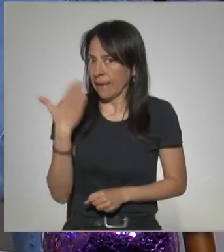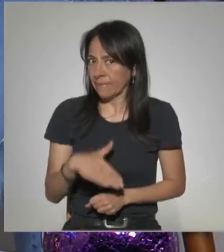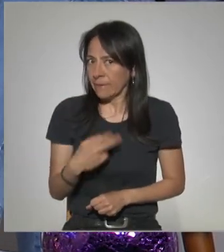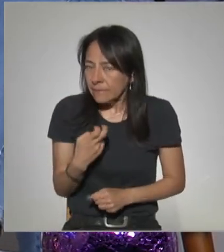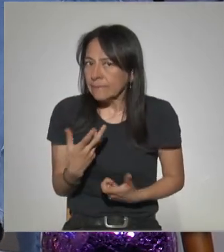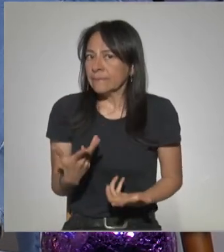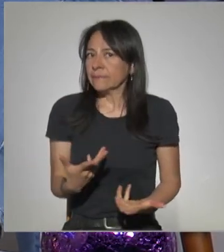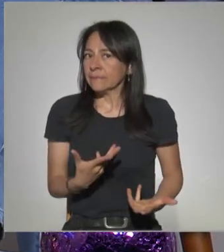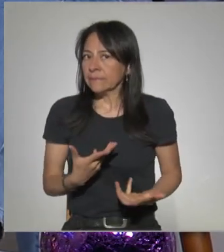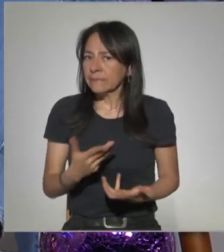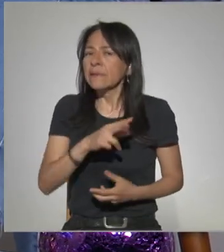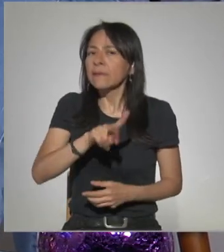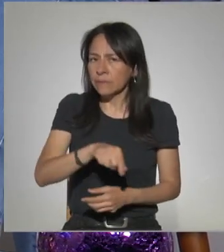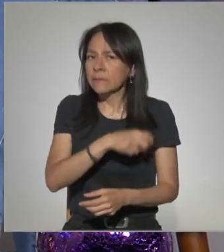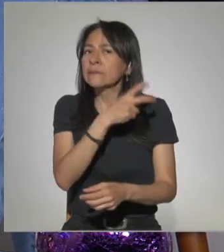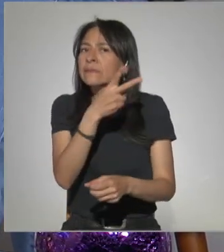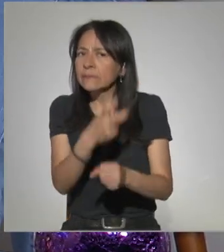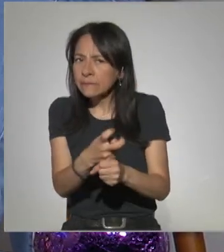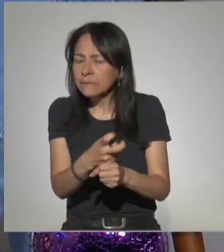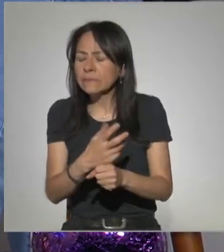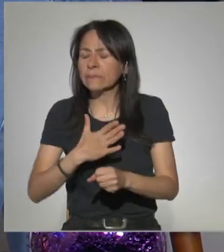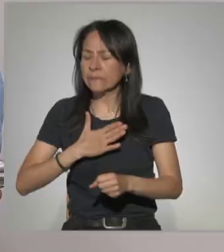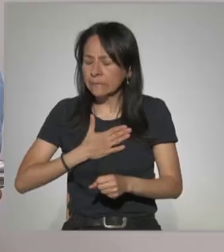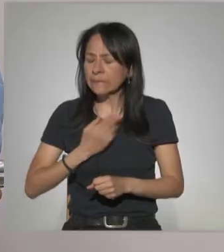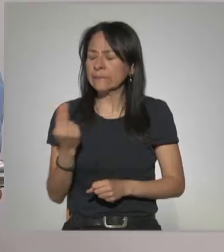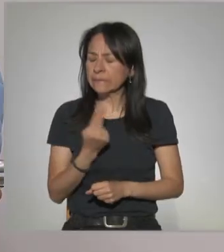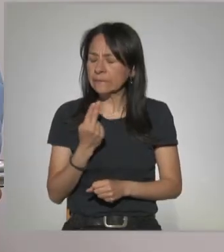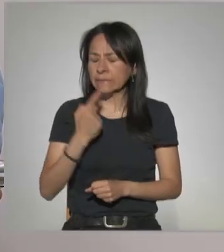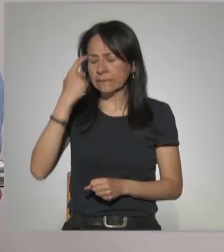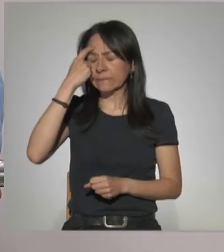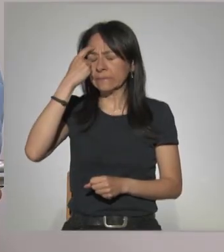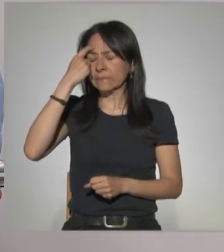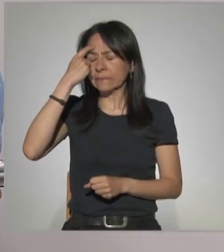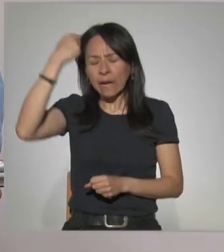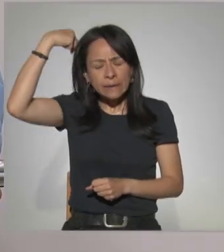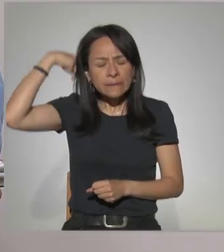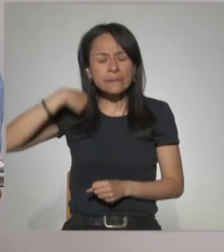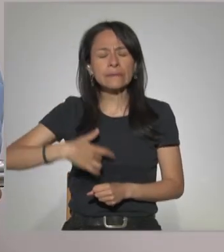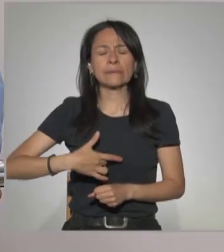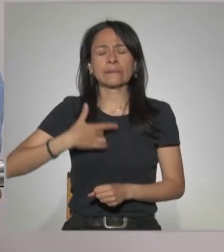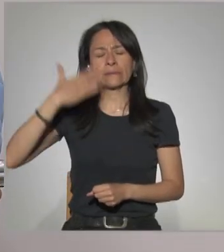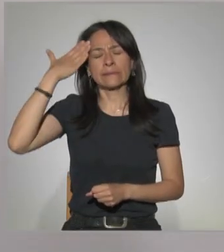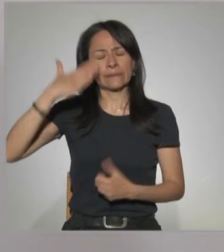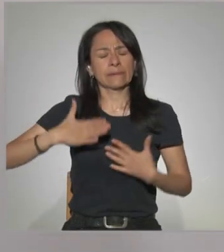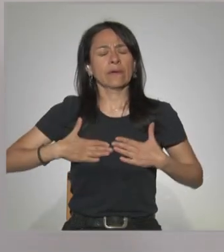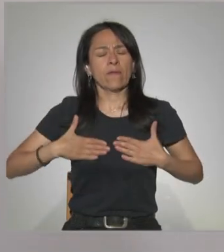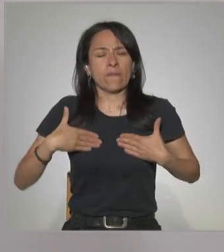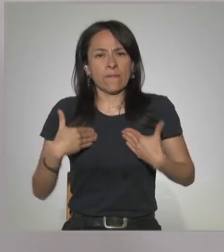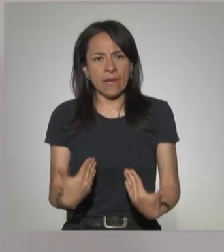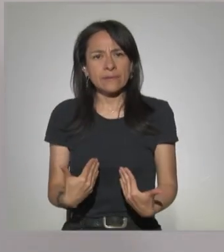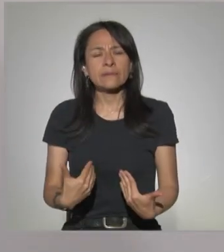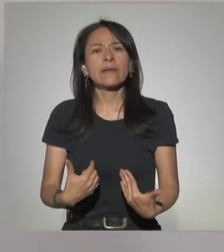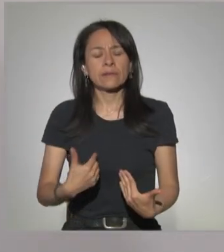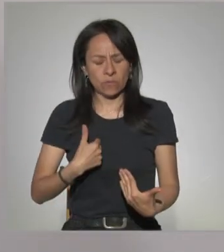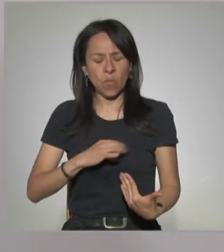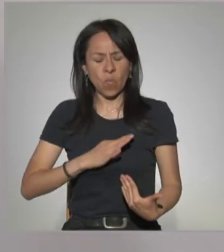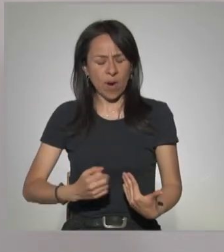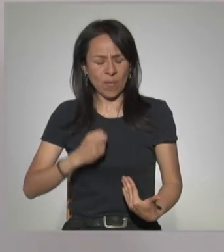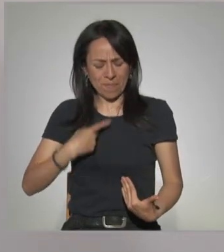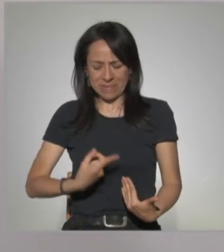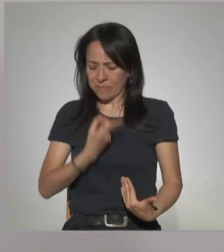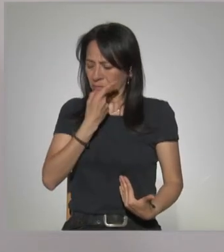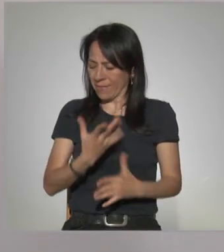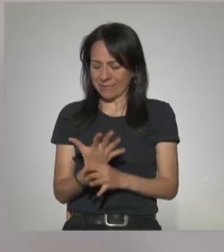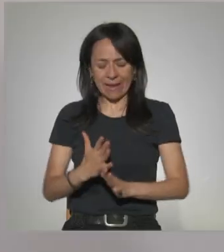convencerme, por así decirlo, es decir, tener confianza de decirme a mí mismo, Jan, calma, no hay